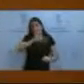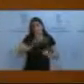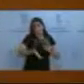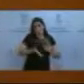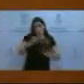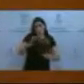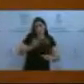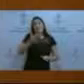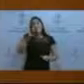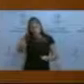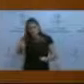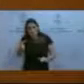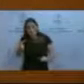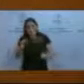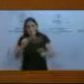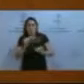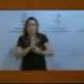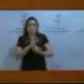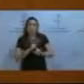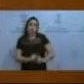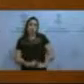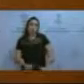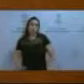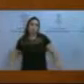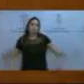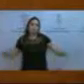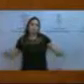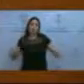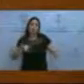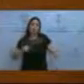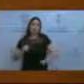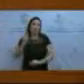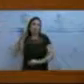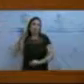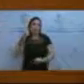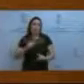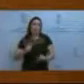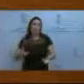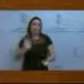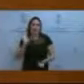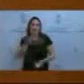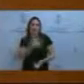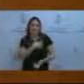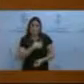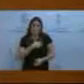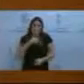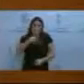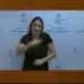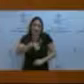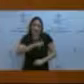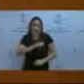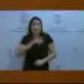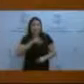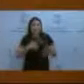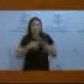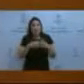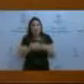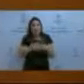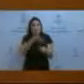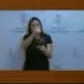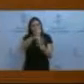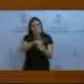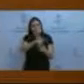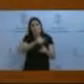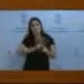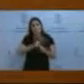de larga duración. Y aquí somos campeones mundiales. Bueno, no sé si mundiales, pero por lo menos nacionales. Porque en este colectivo tenemos, frente a una media del 40%